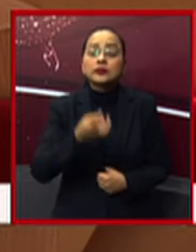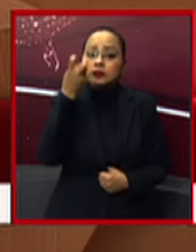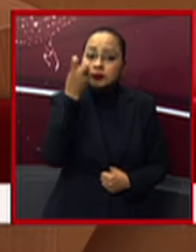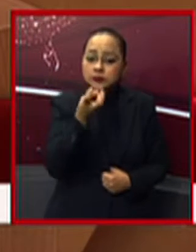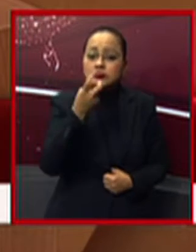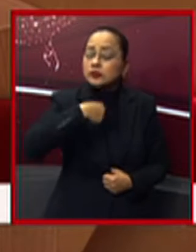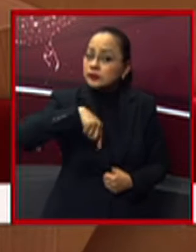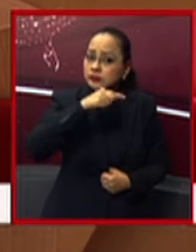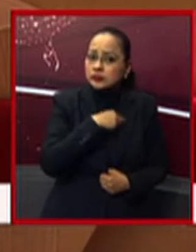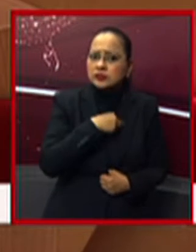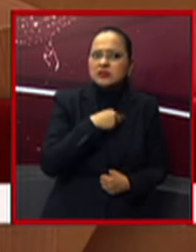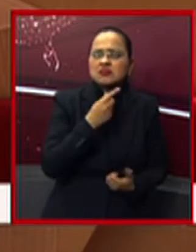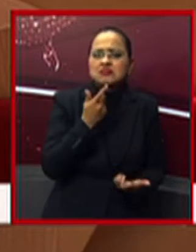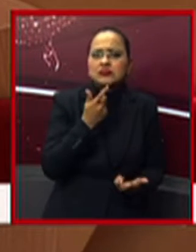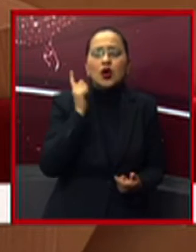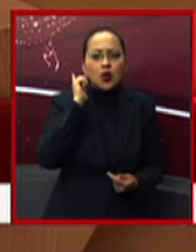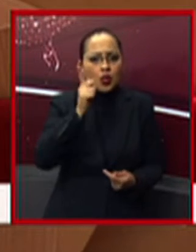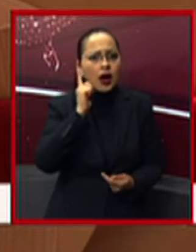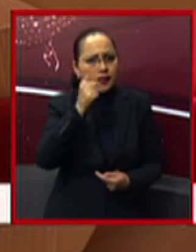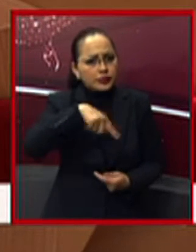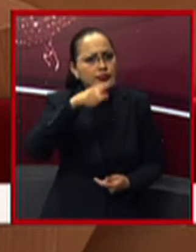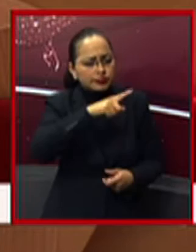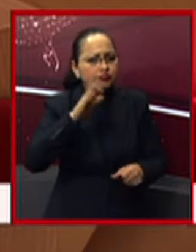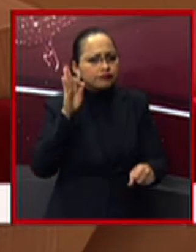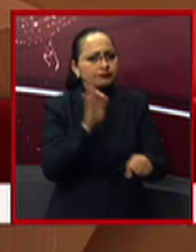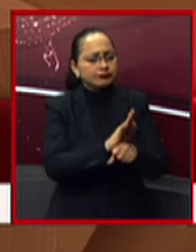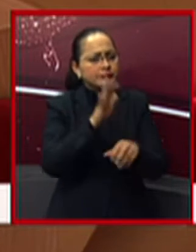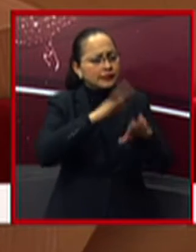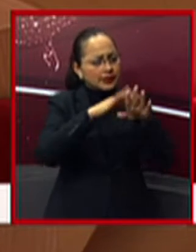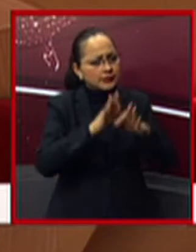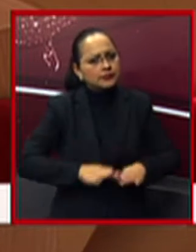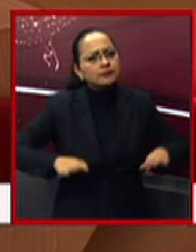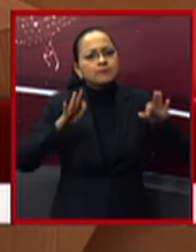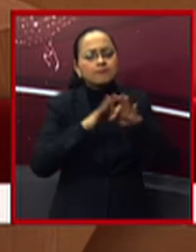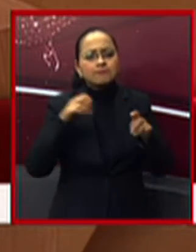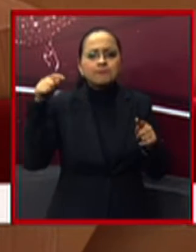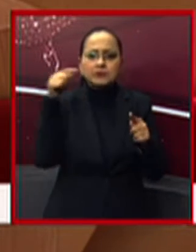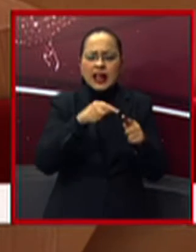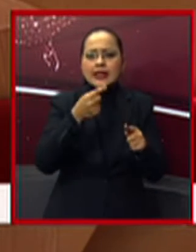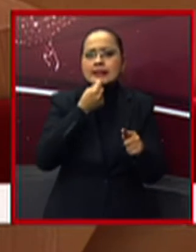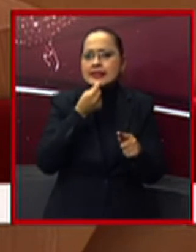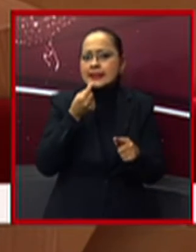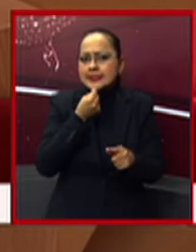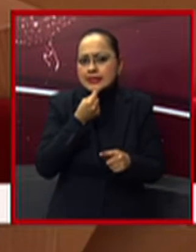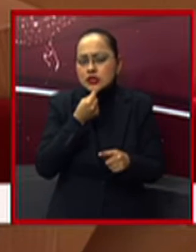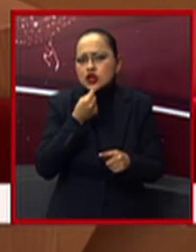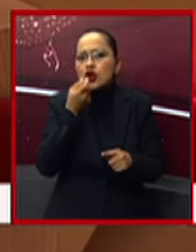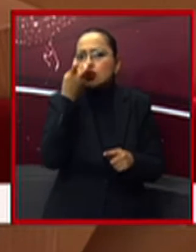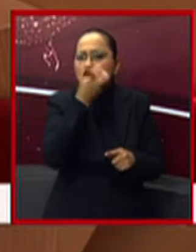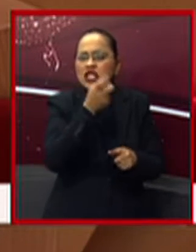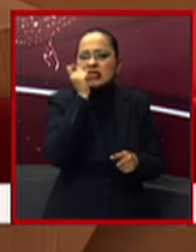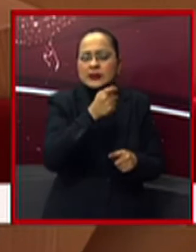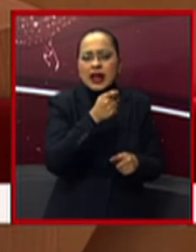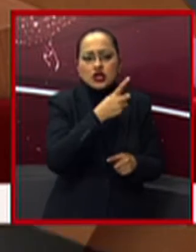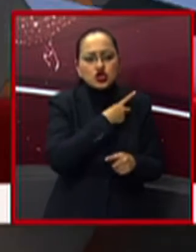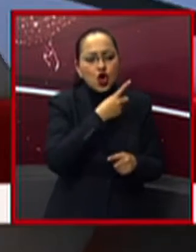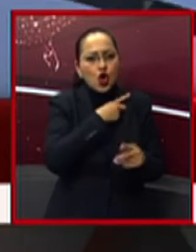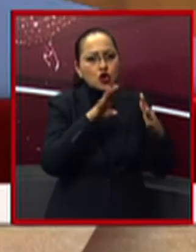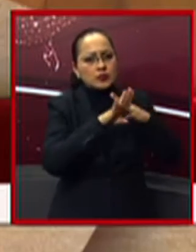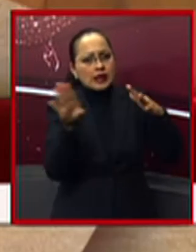que defiendan en especial a los niños no